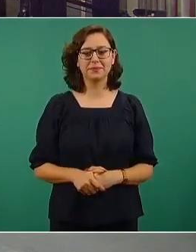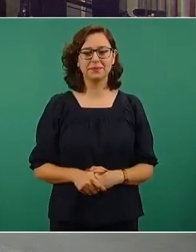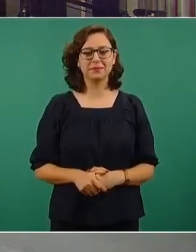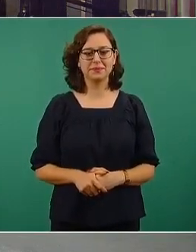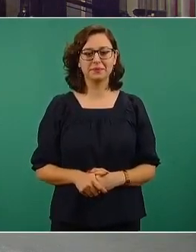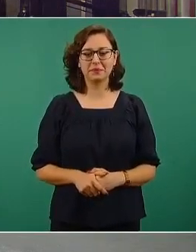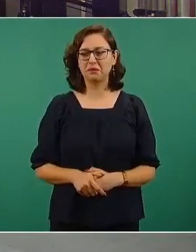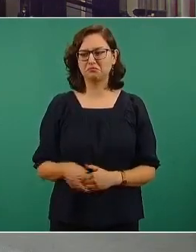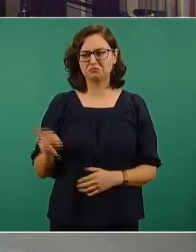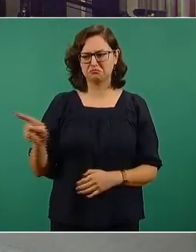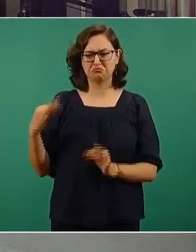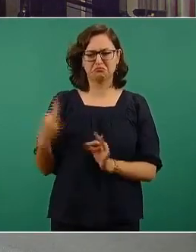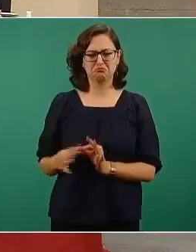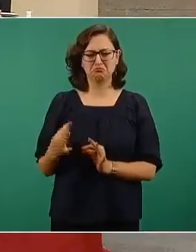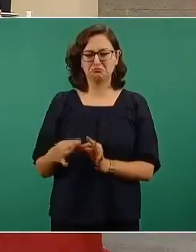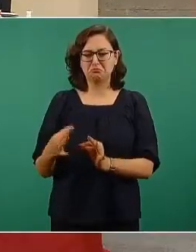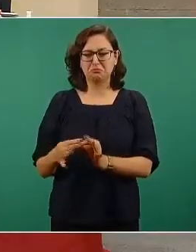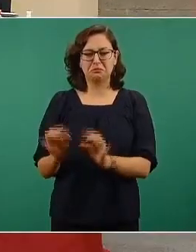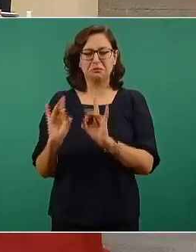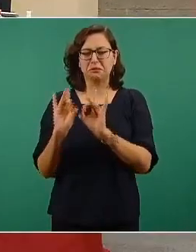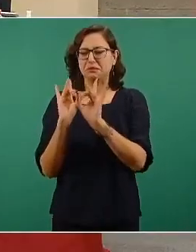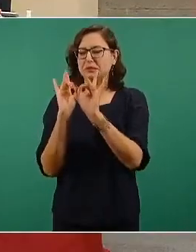Casi no falla.